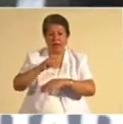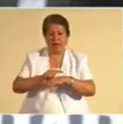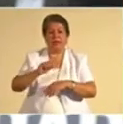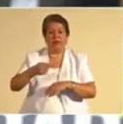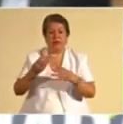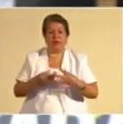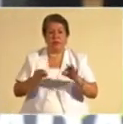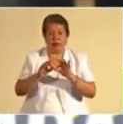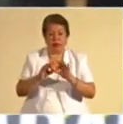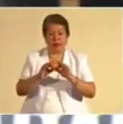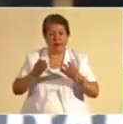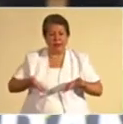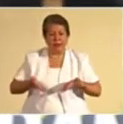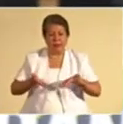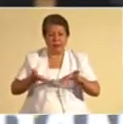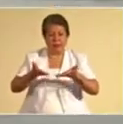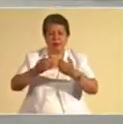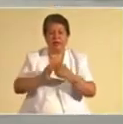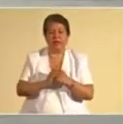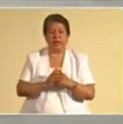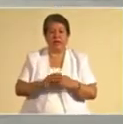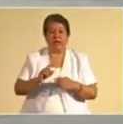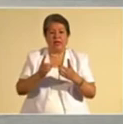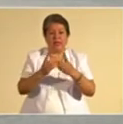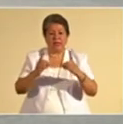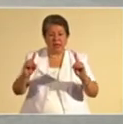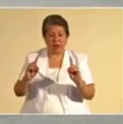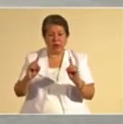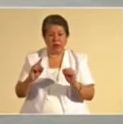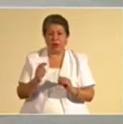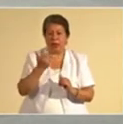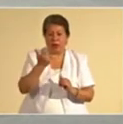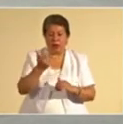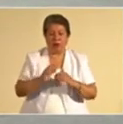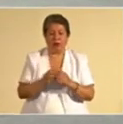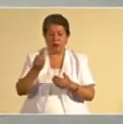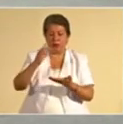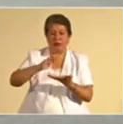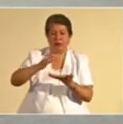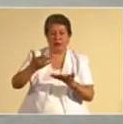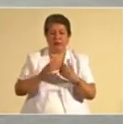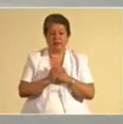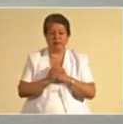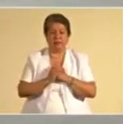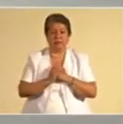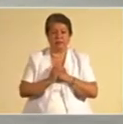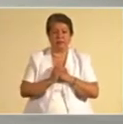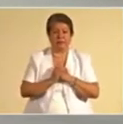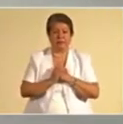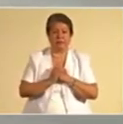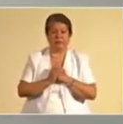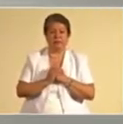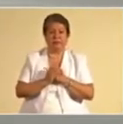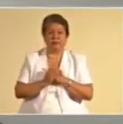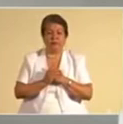importante impulsar desde el municipio lo que viene siendo el desarrollo económico y muchas gracias. Muchas gracias. Gracias. ¿Algo